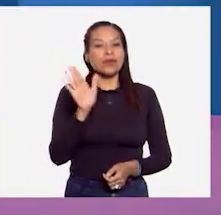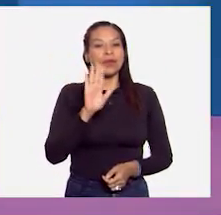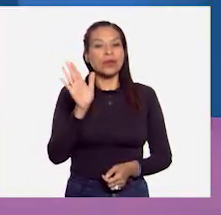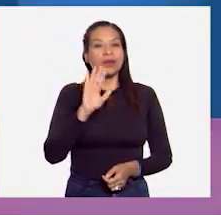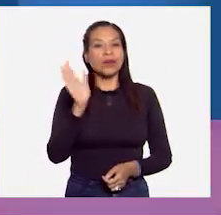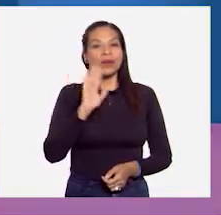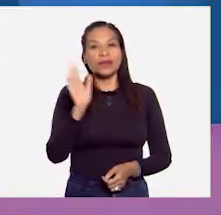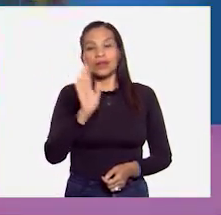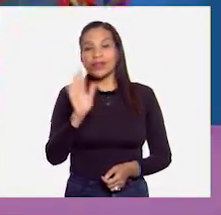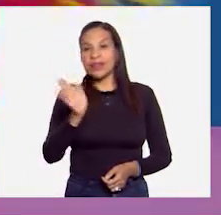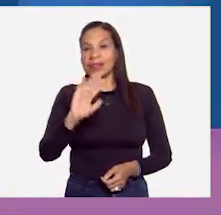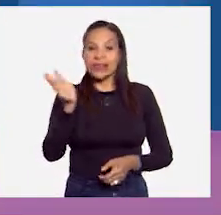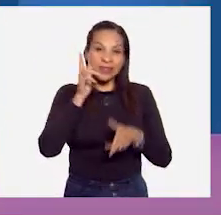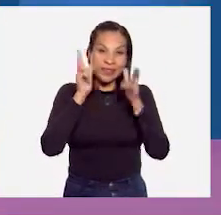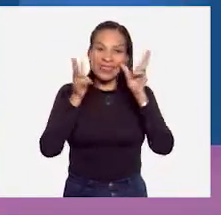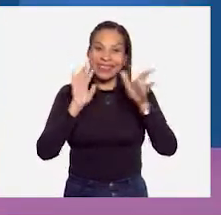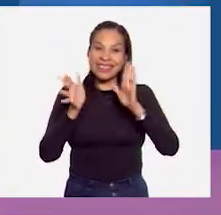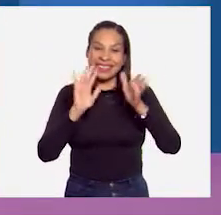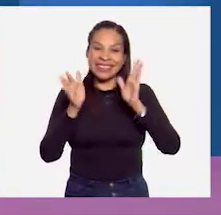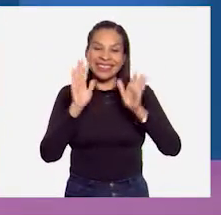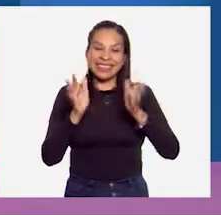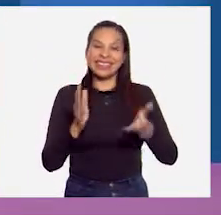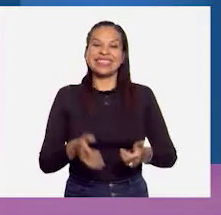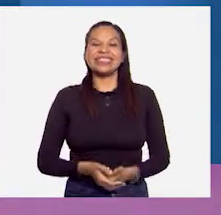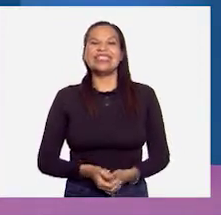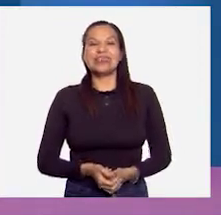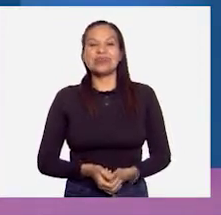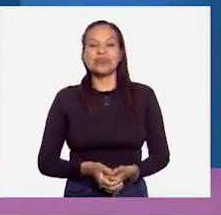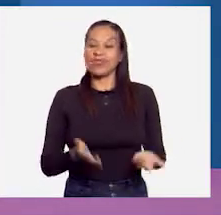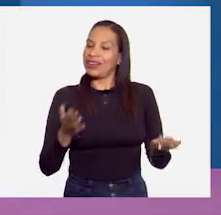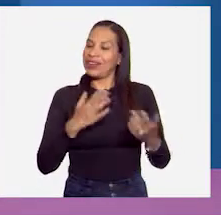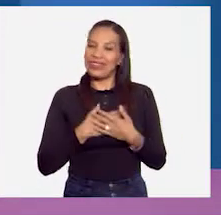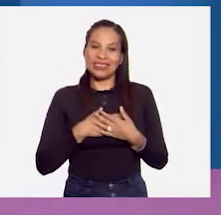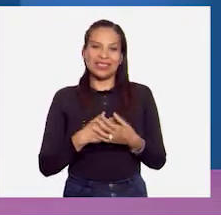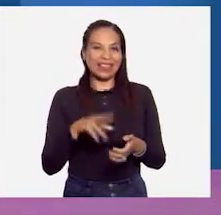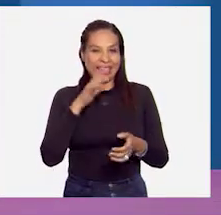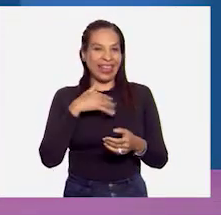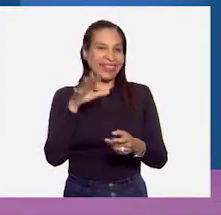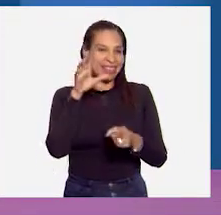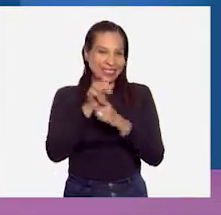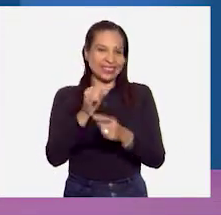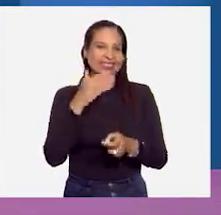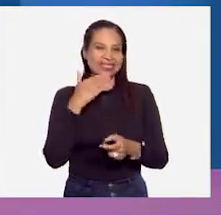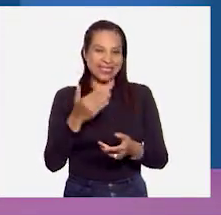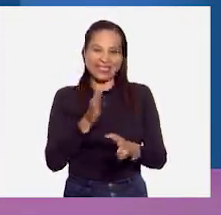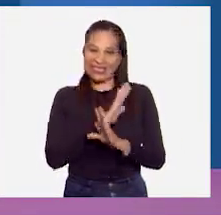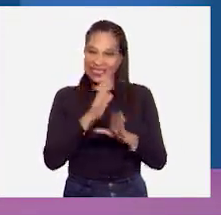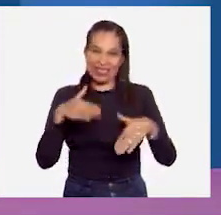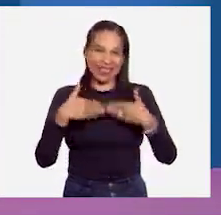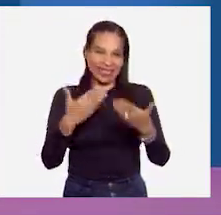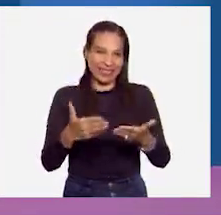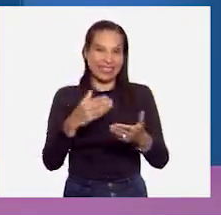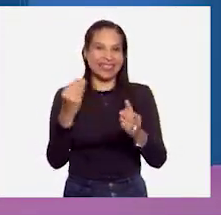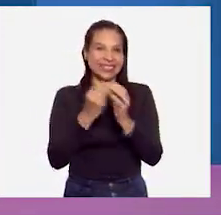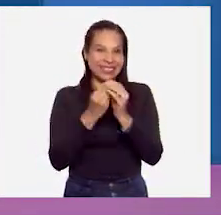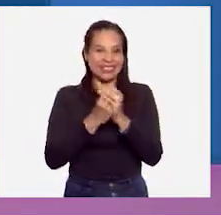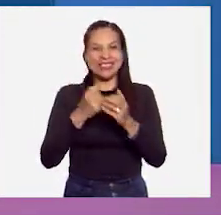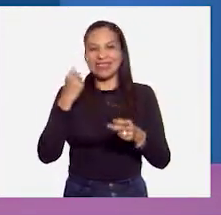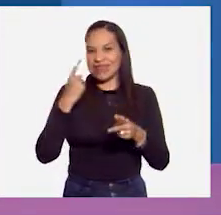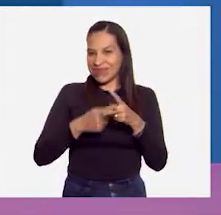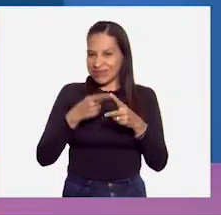hola, hola, hola, hola, hola, hola, hola! ¡Ay! ¡Ay, lo logré! ¡Lo llegué a la clase de